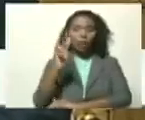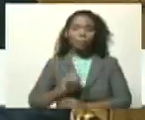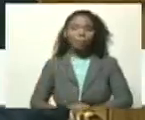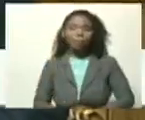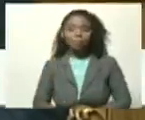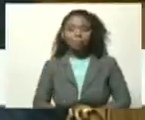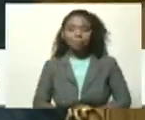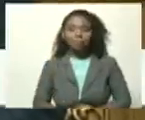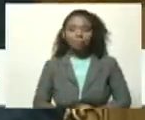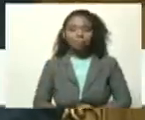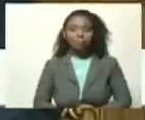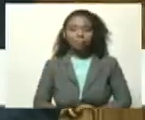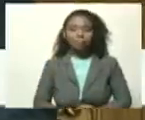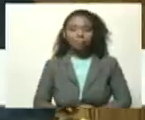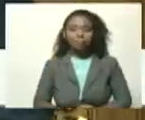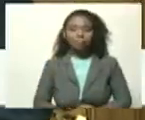Venezuela,